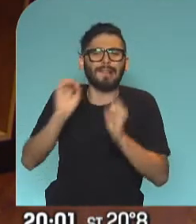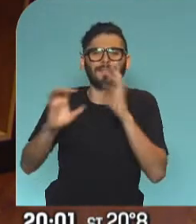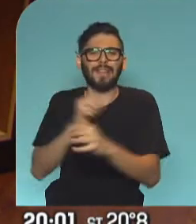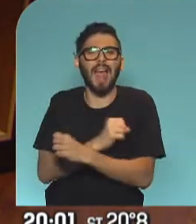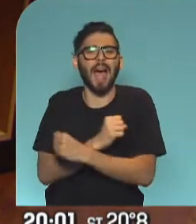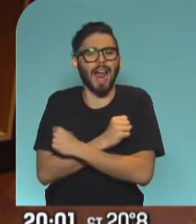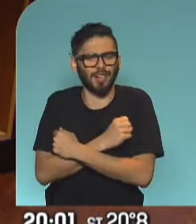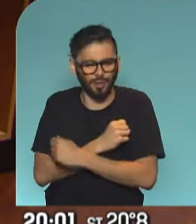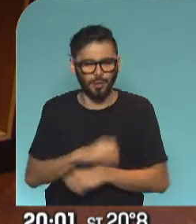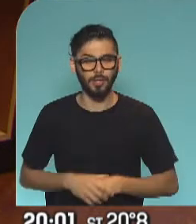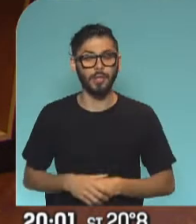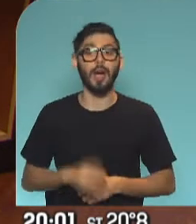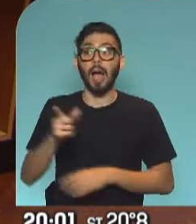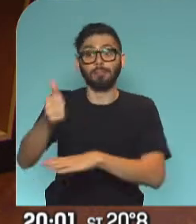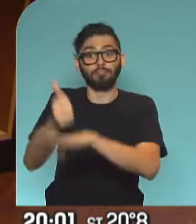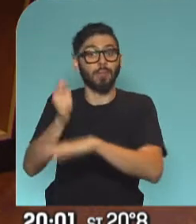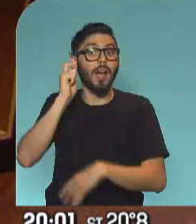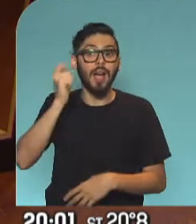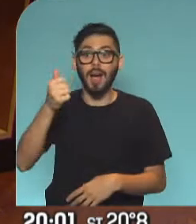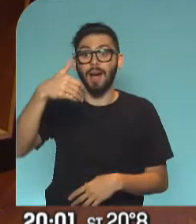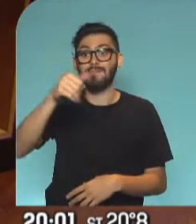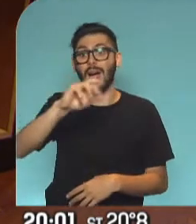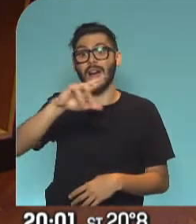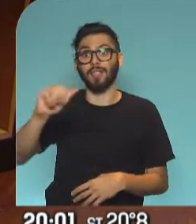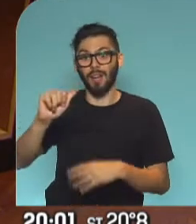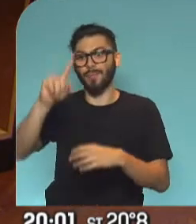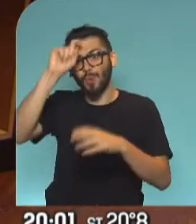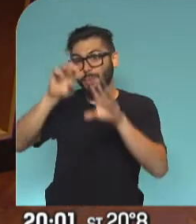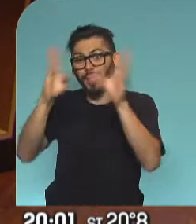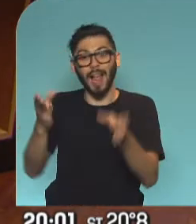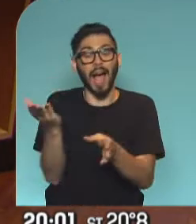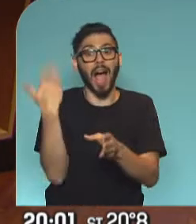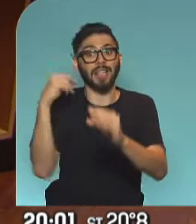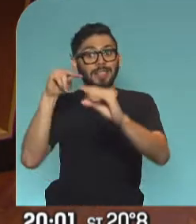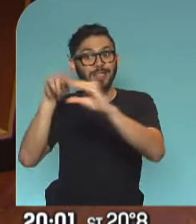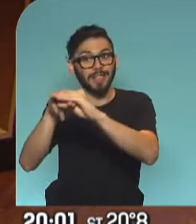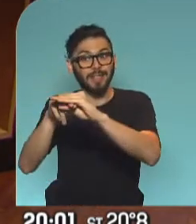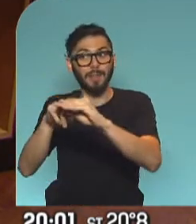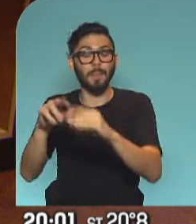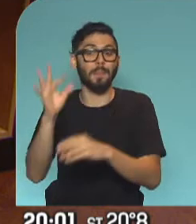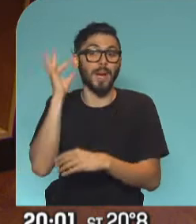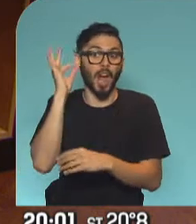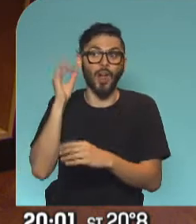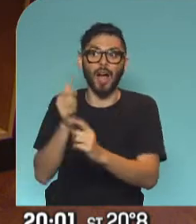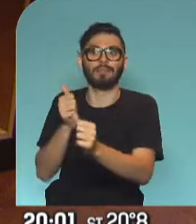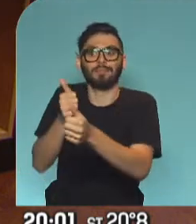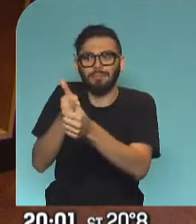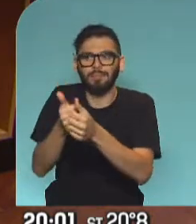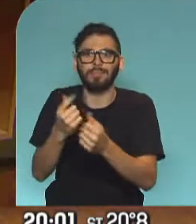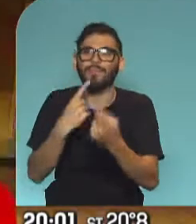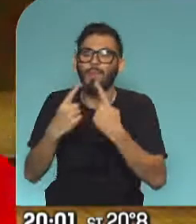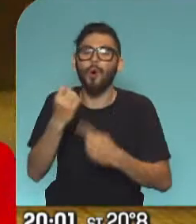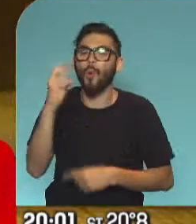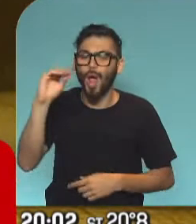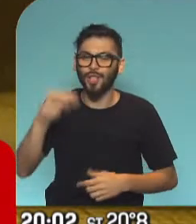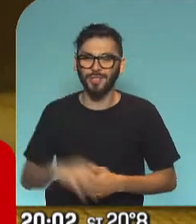habla de donde está Gabriel Gamarra, allí en la clínica en la que está internado desde ayer, donde fue operado Diego Maradona. Gabriel, buenas noches.